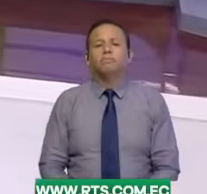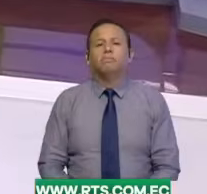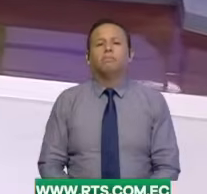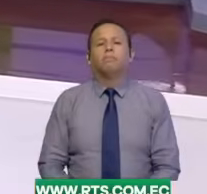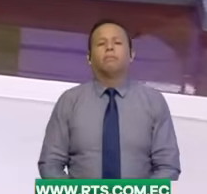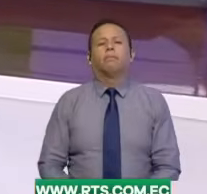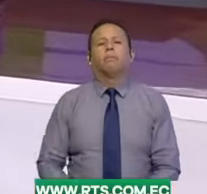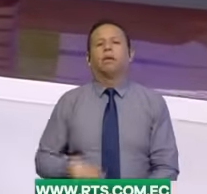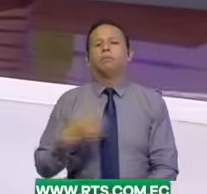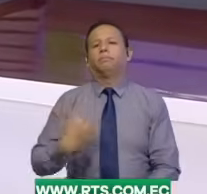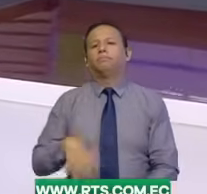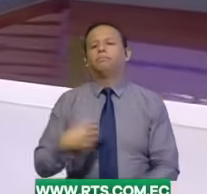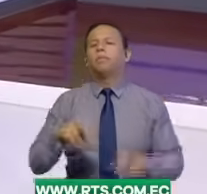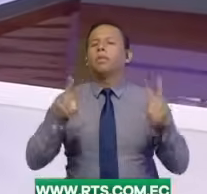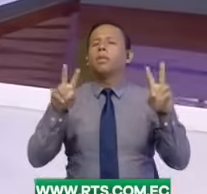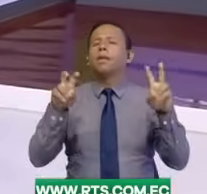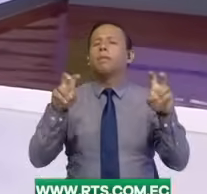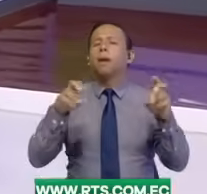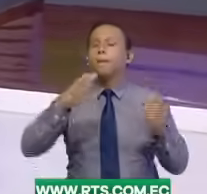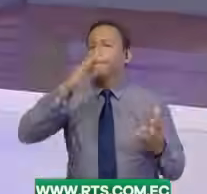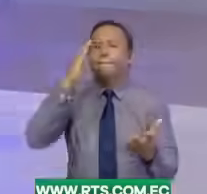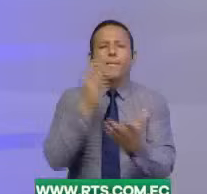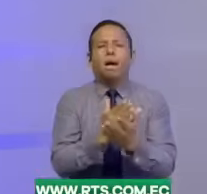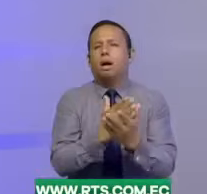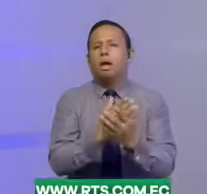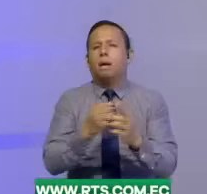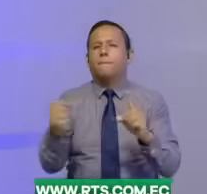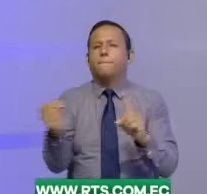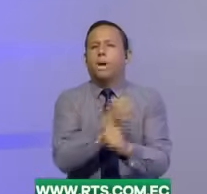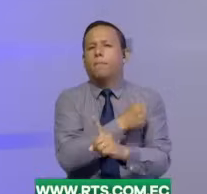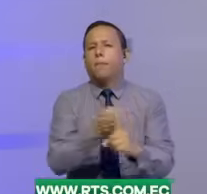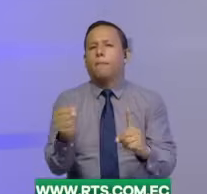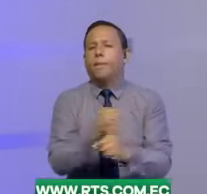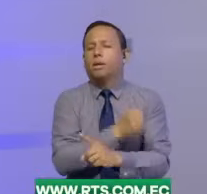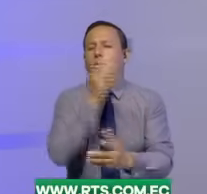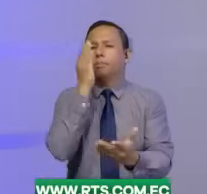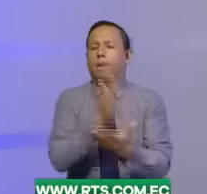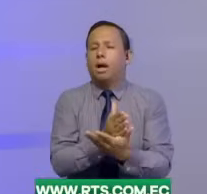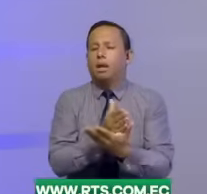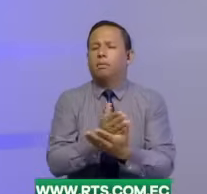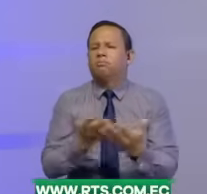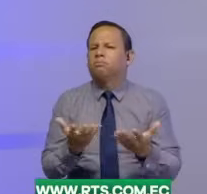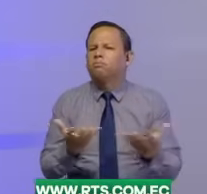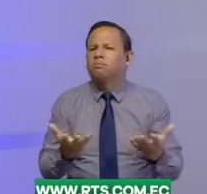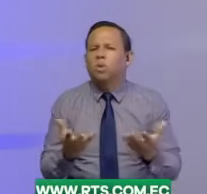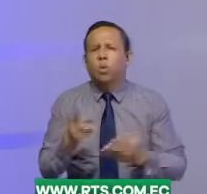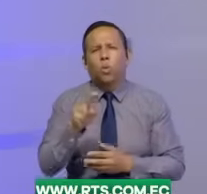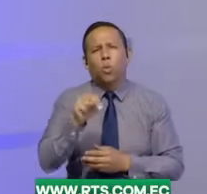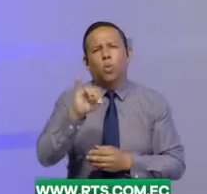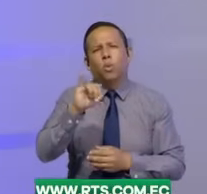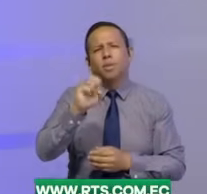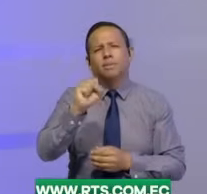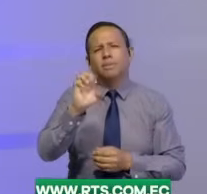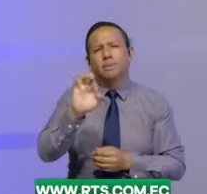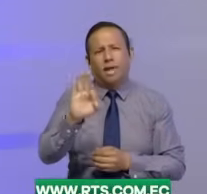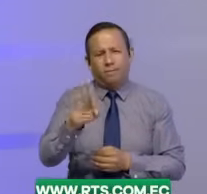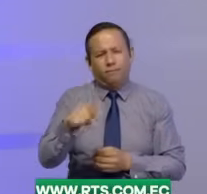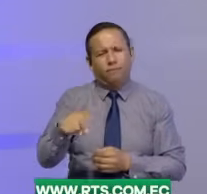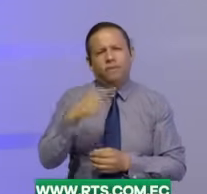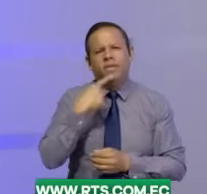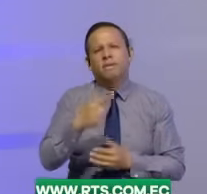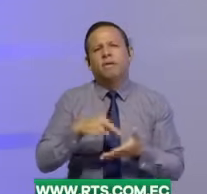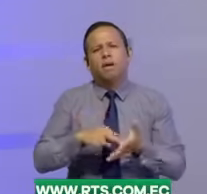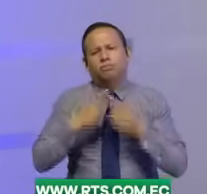Corta la violencia es la campaña que lanzó UNICEF a escala regional con el fin de combatir la violencia